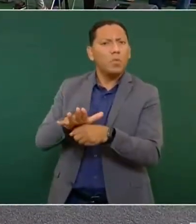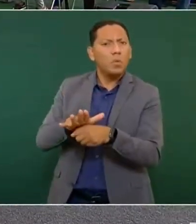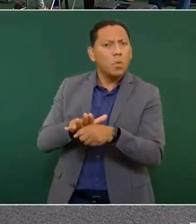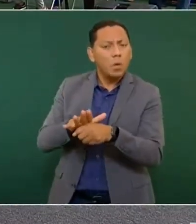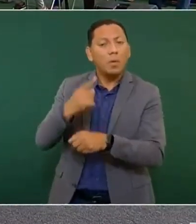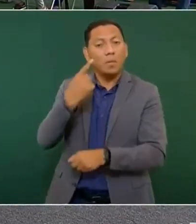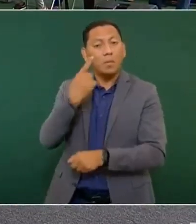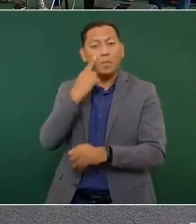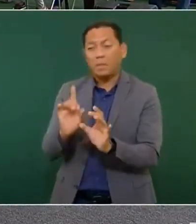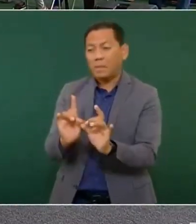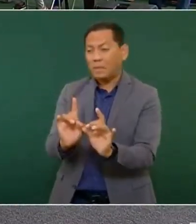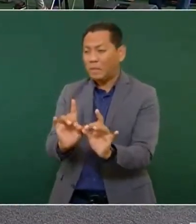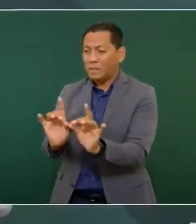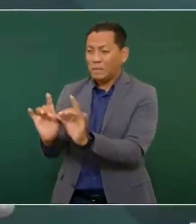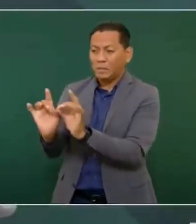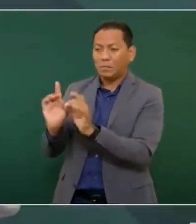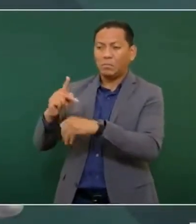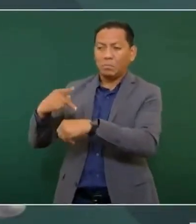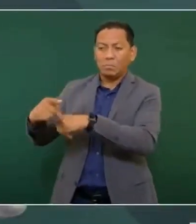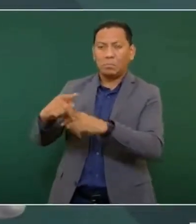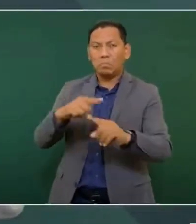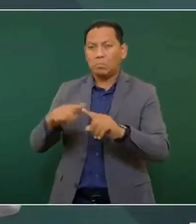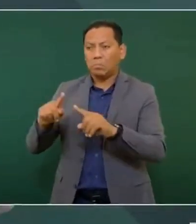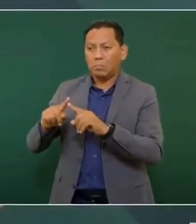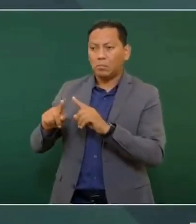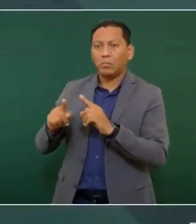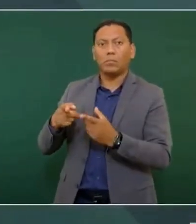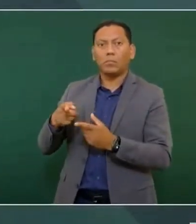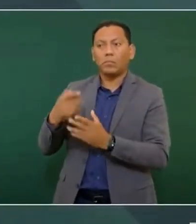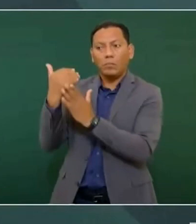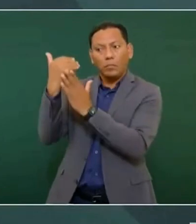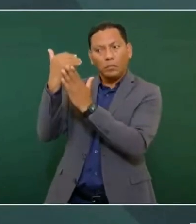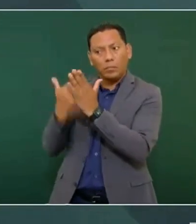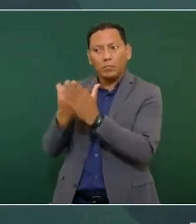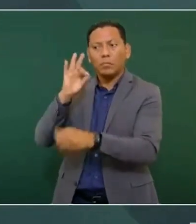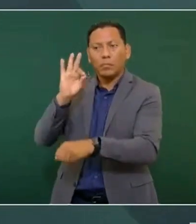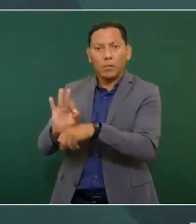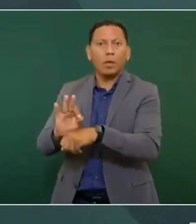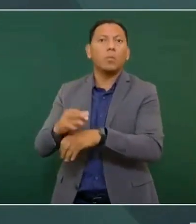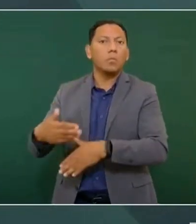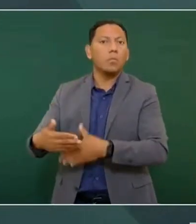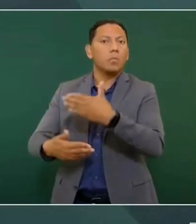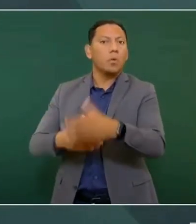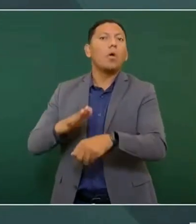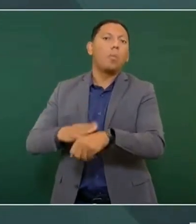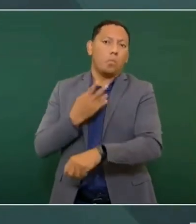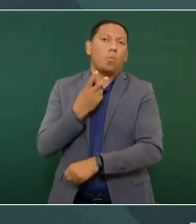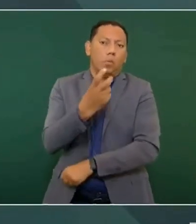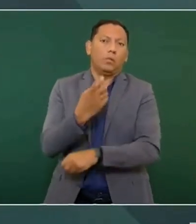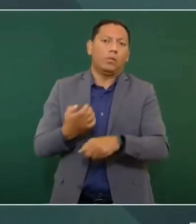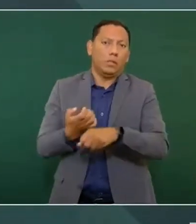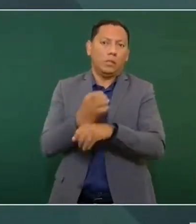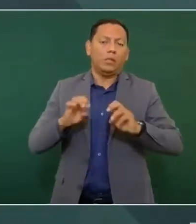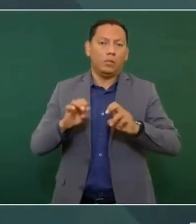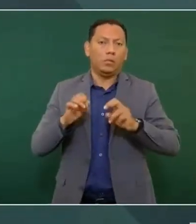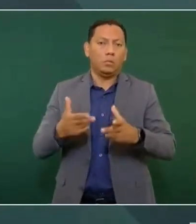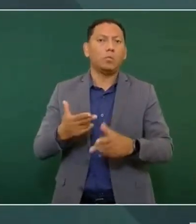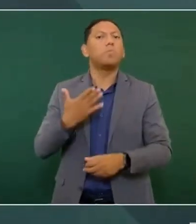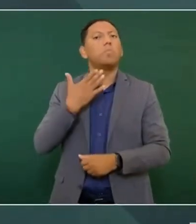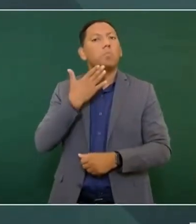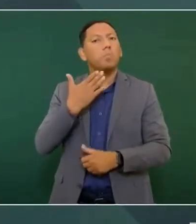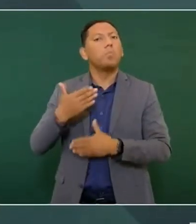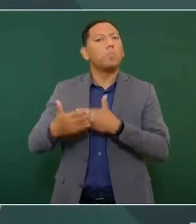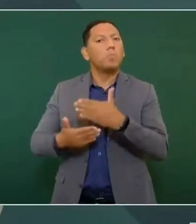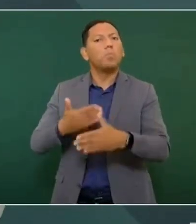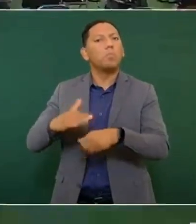todo el origen de la delincuencia. Por eso Chiapas va bien en esta materia, gracias a